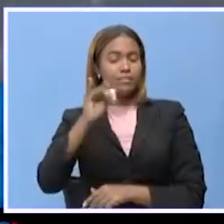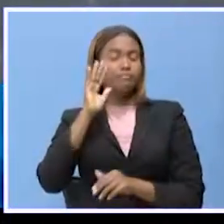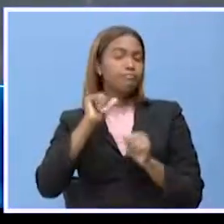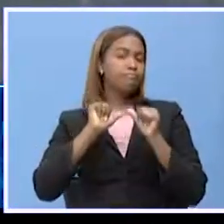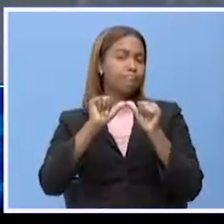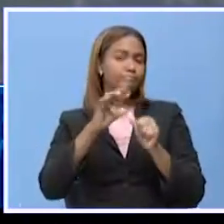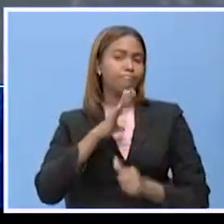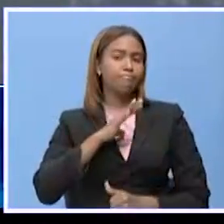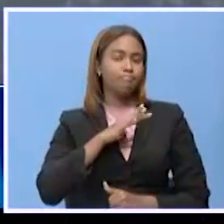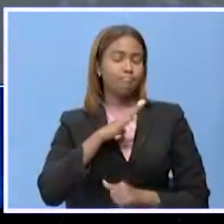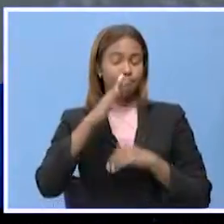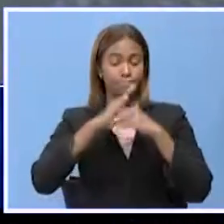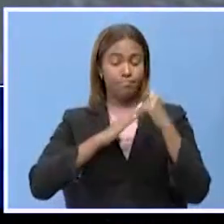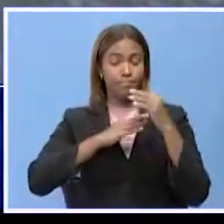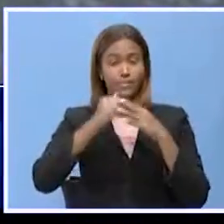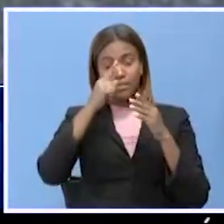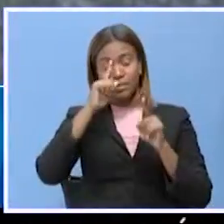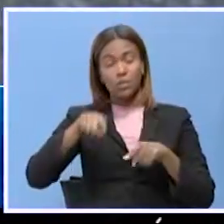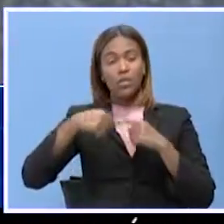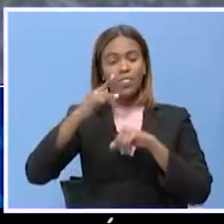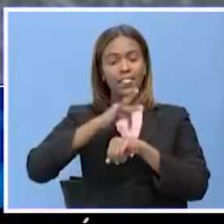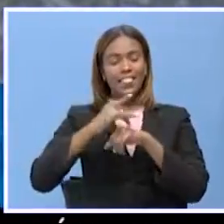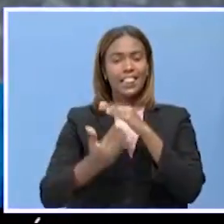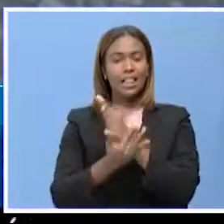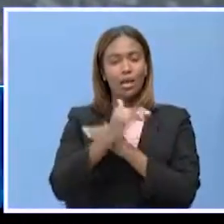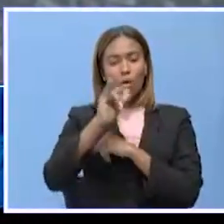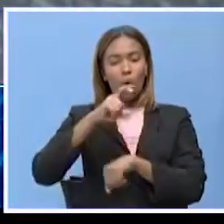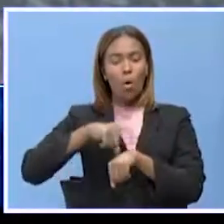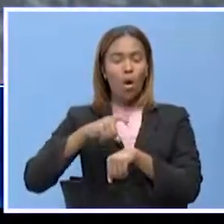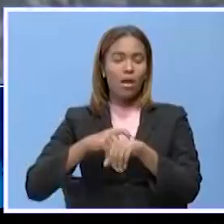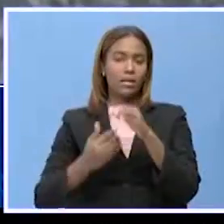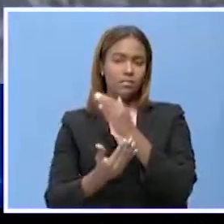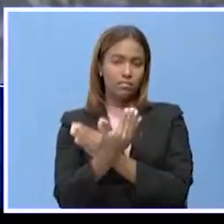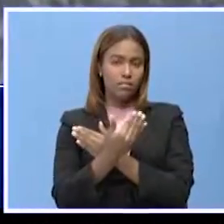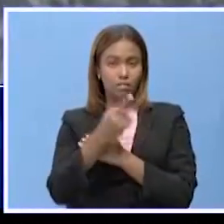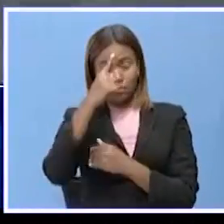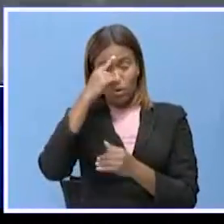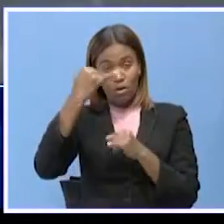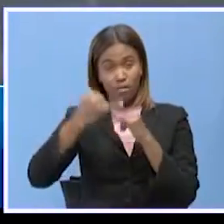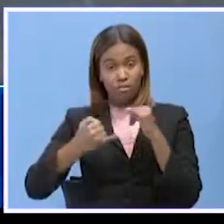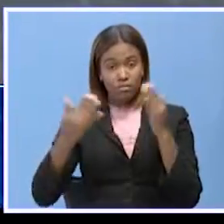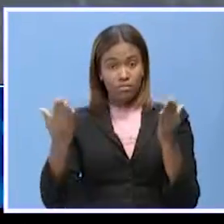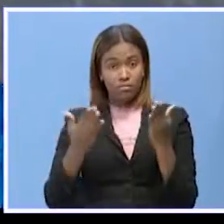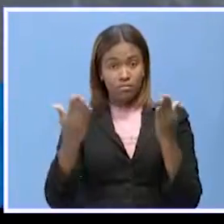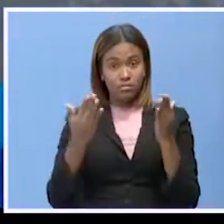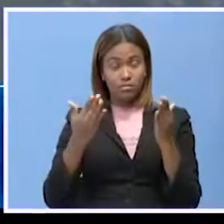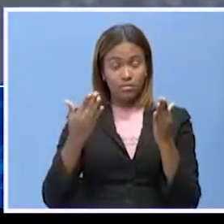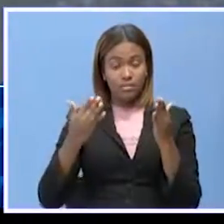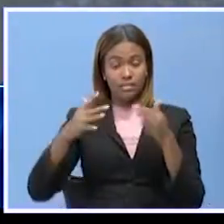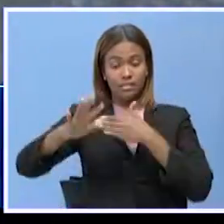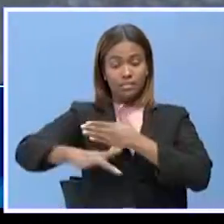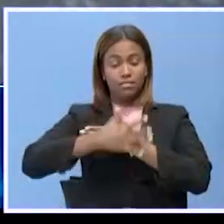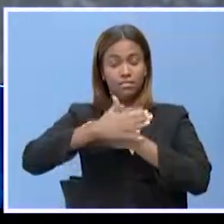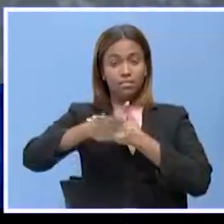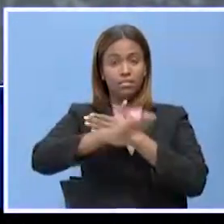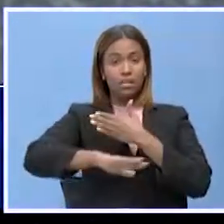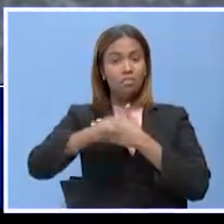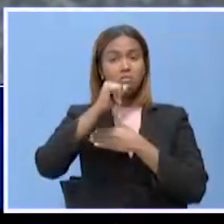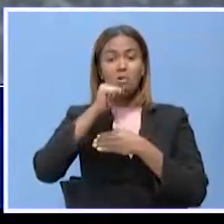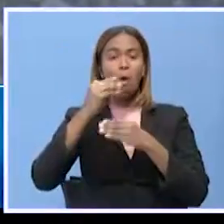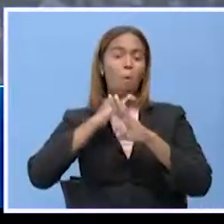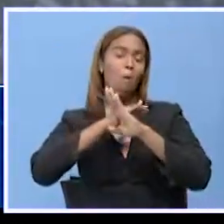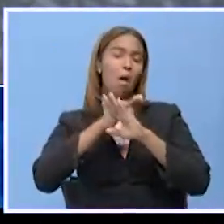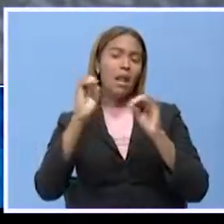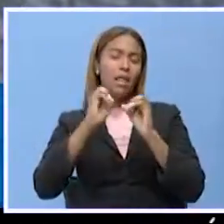continuarán frescas a agradables durante la madrugada y primeras horas de la mañana. Por último, hacia el área de costa, no hay